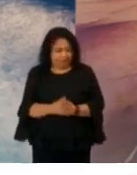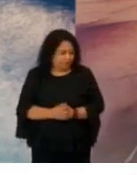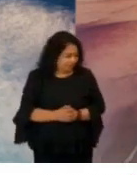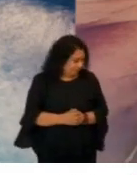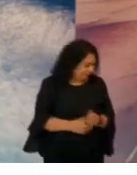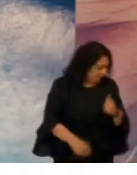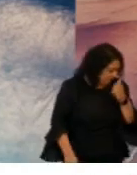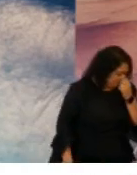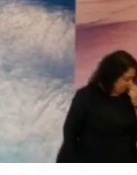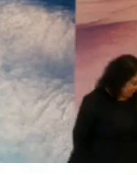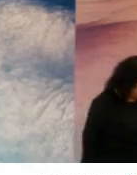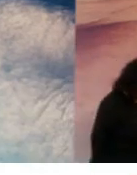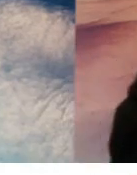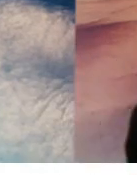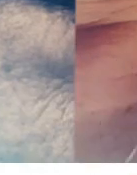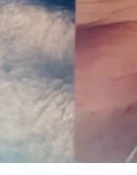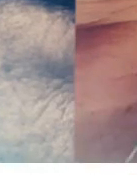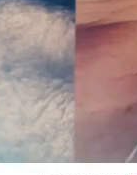Entonces miren lo siguiente.